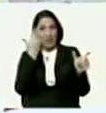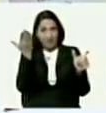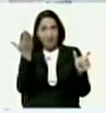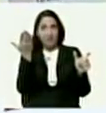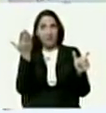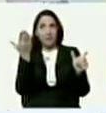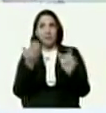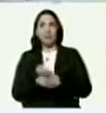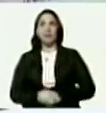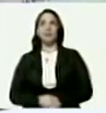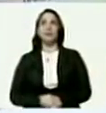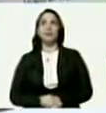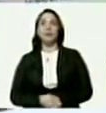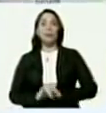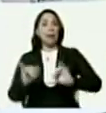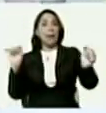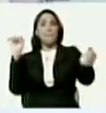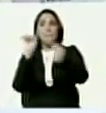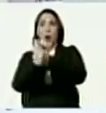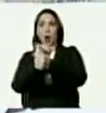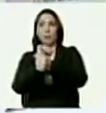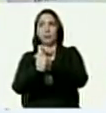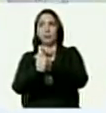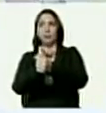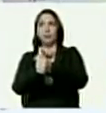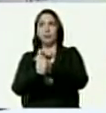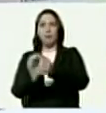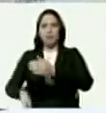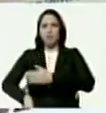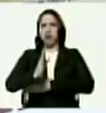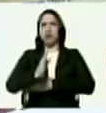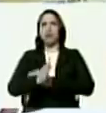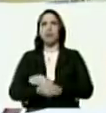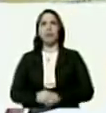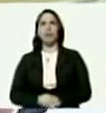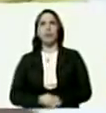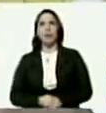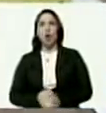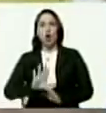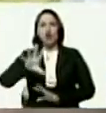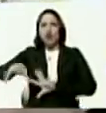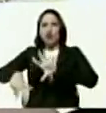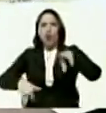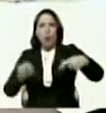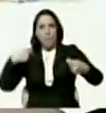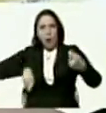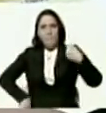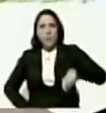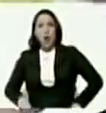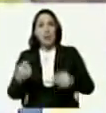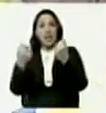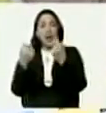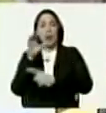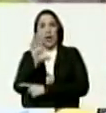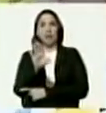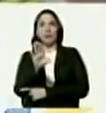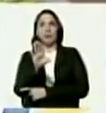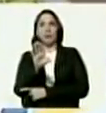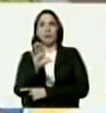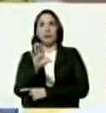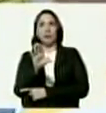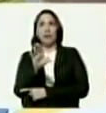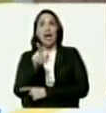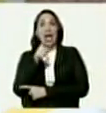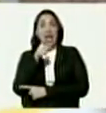Juan Planchar, detenido, en este momento imputado por corrupción y por robo de los activos de la República. Son dos casos